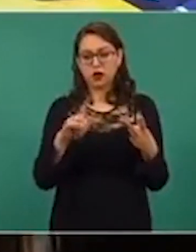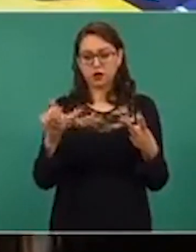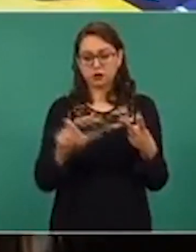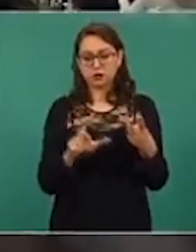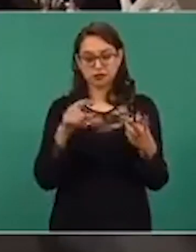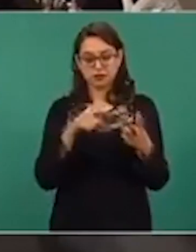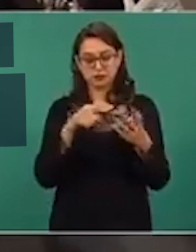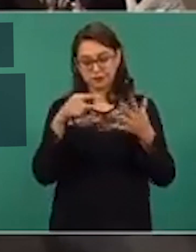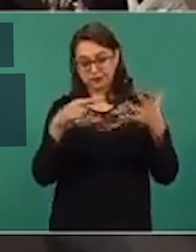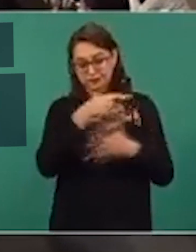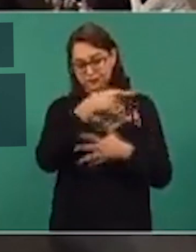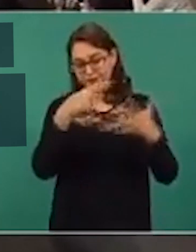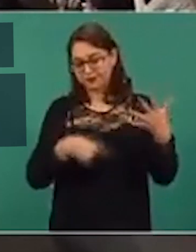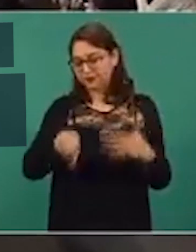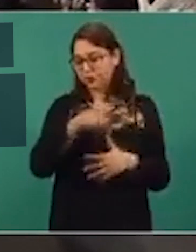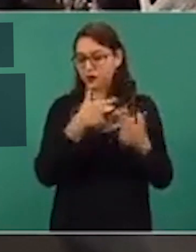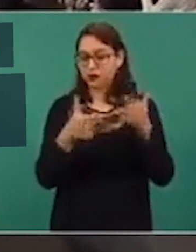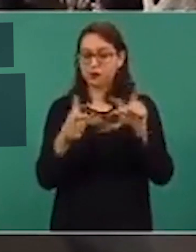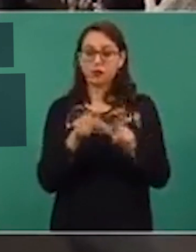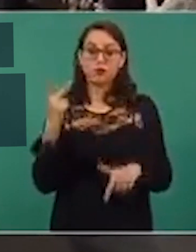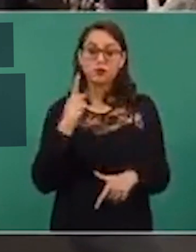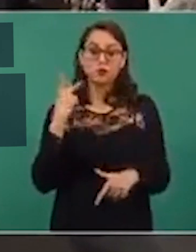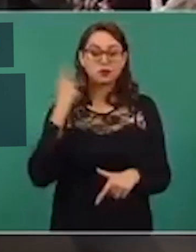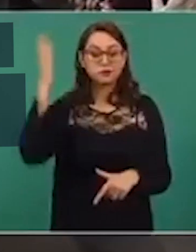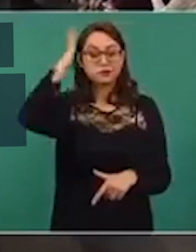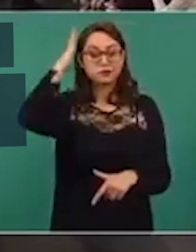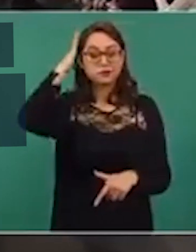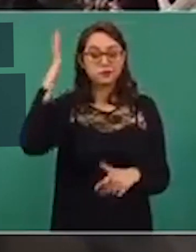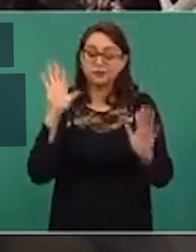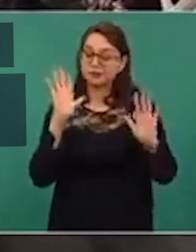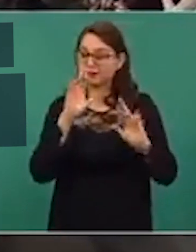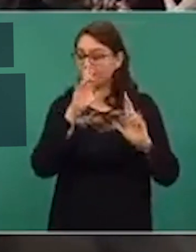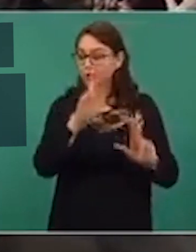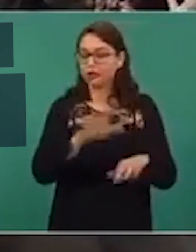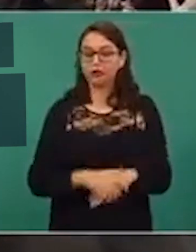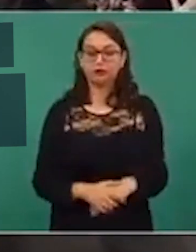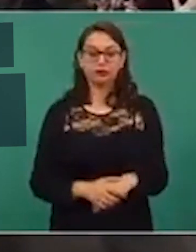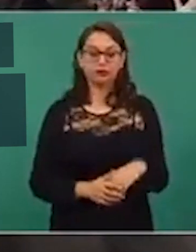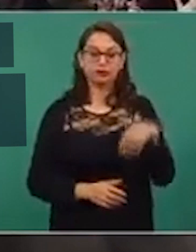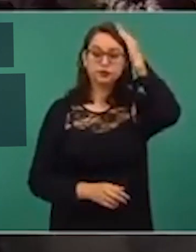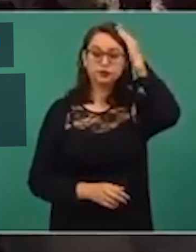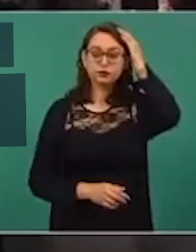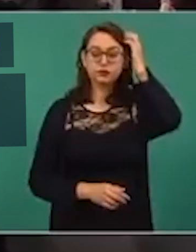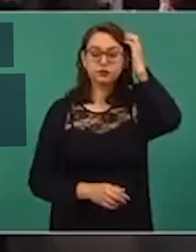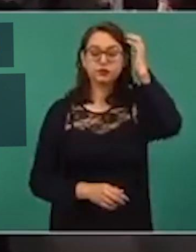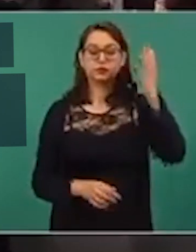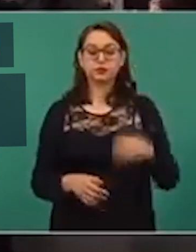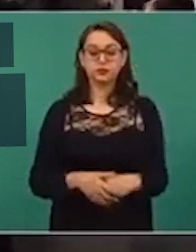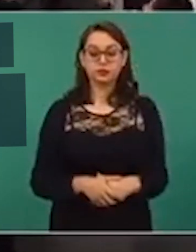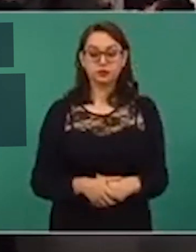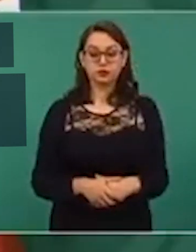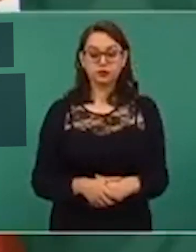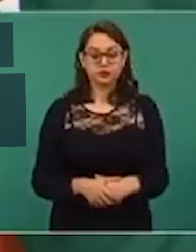por respeto no me meto con los líderes de los partidos. Está